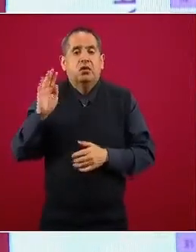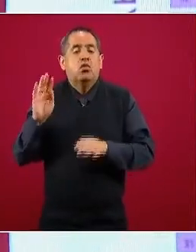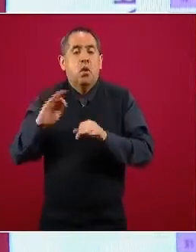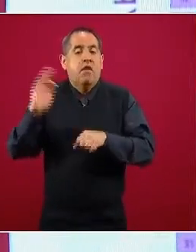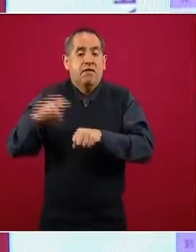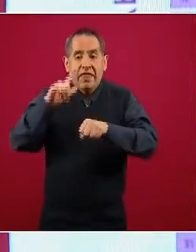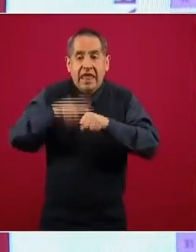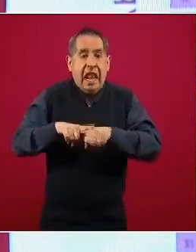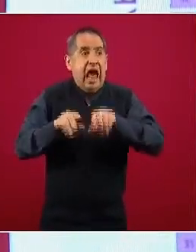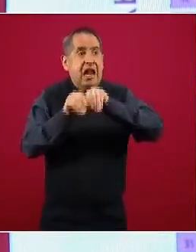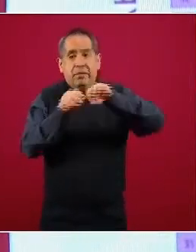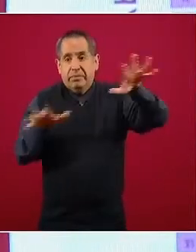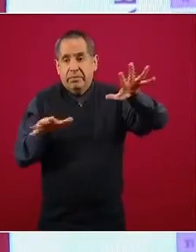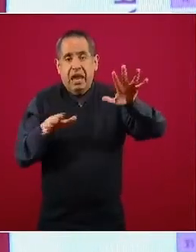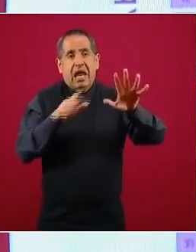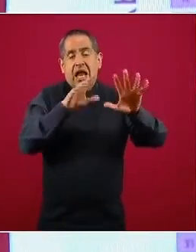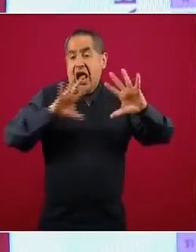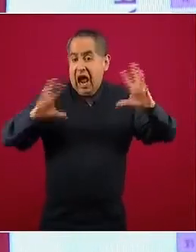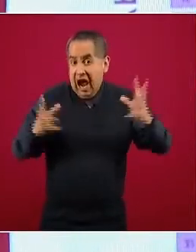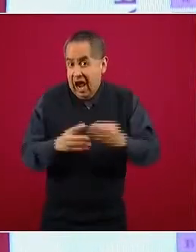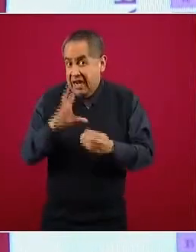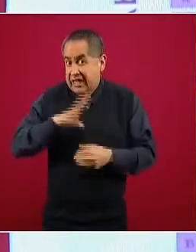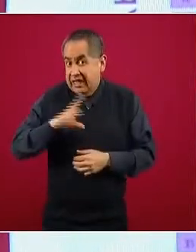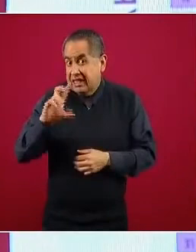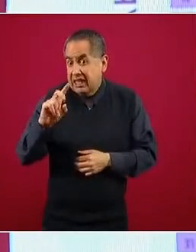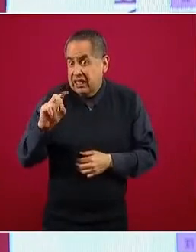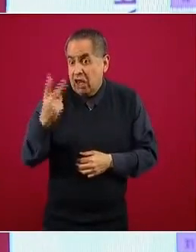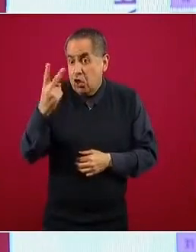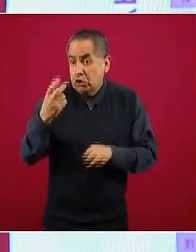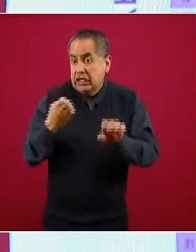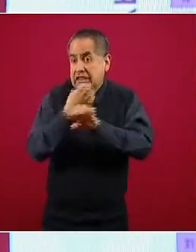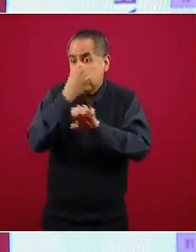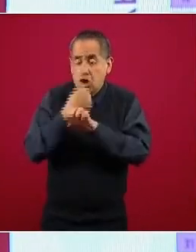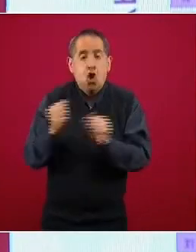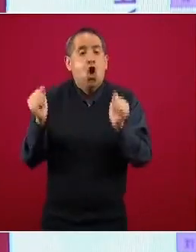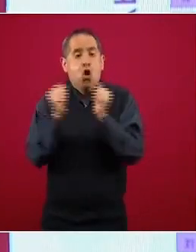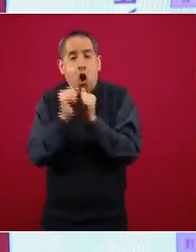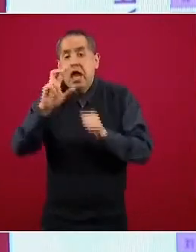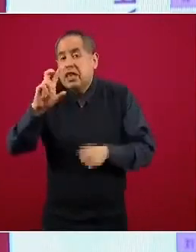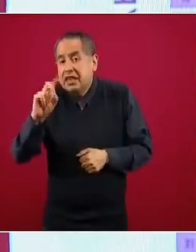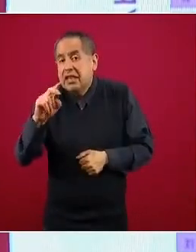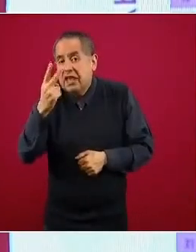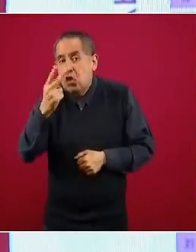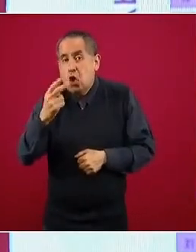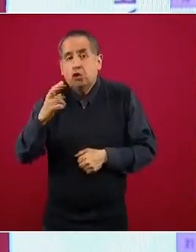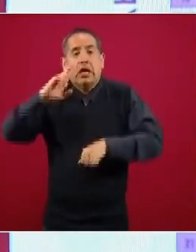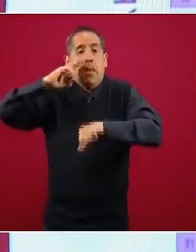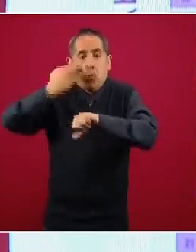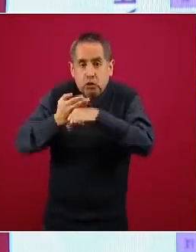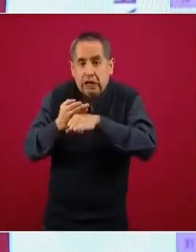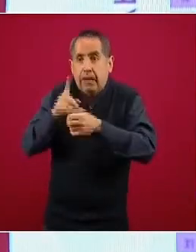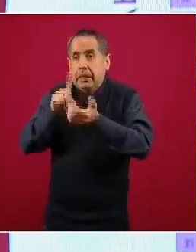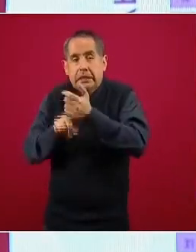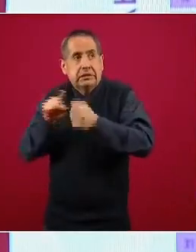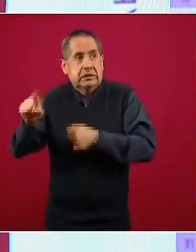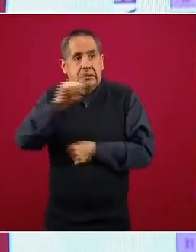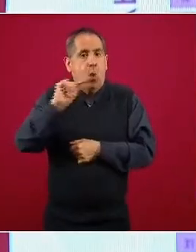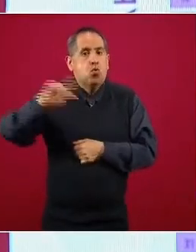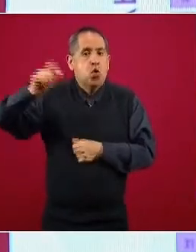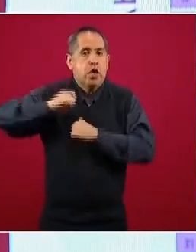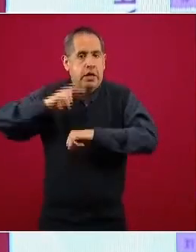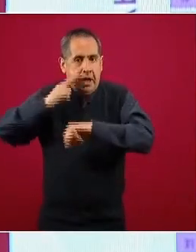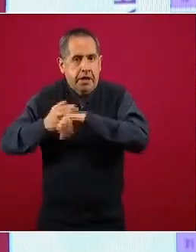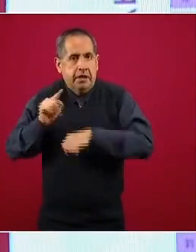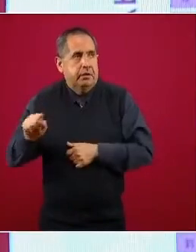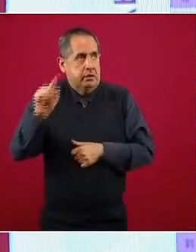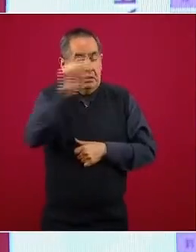federalizado. Tenemos 32 entidades federativas con 32 autoridades sanitarias. Y cada una de